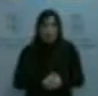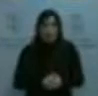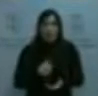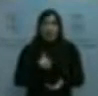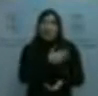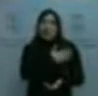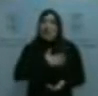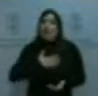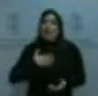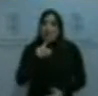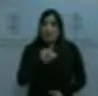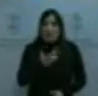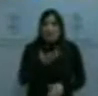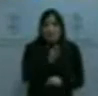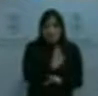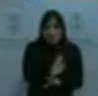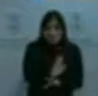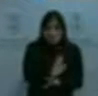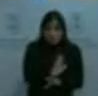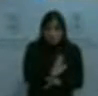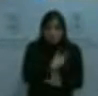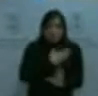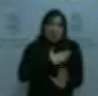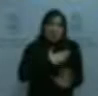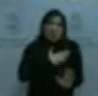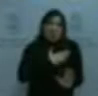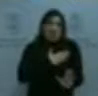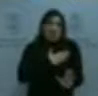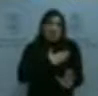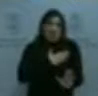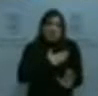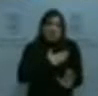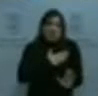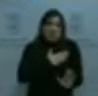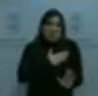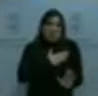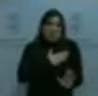mí, me induce a un cierto error, ¿no? Porque